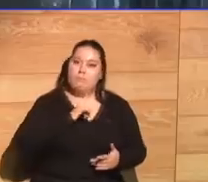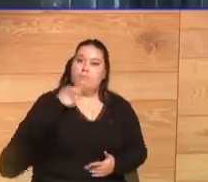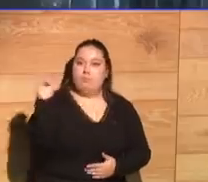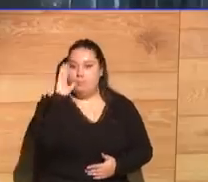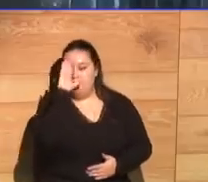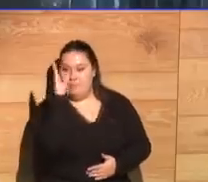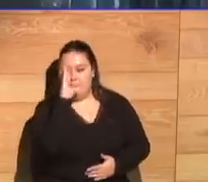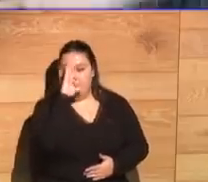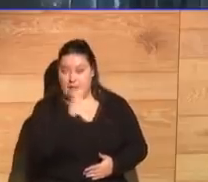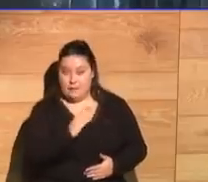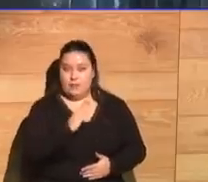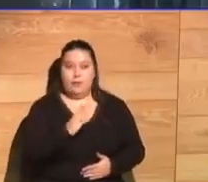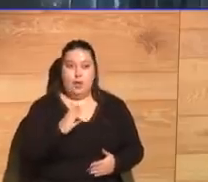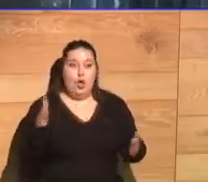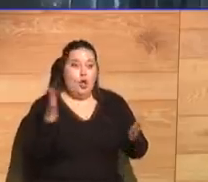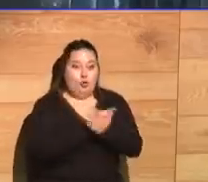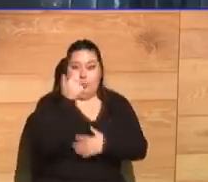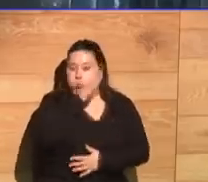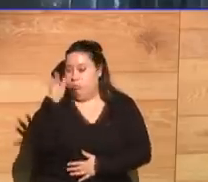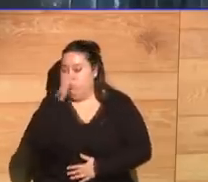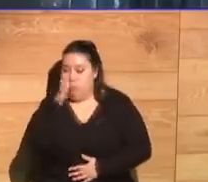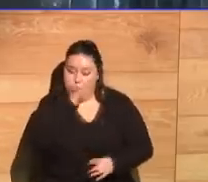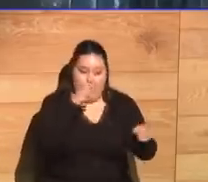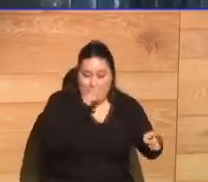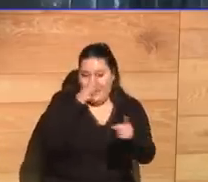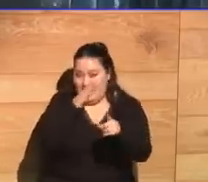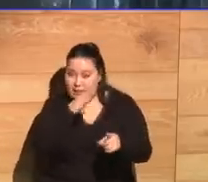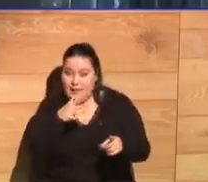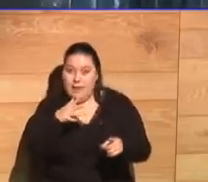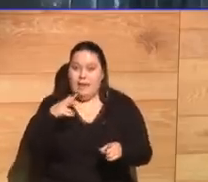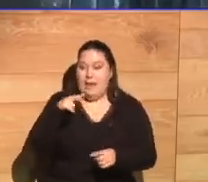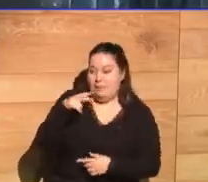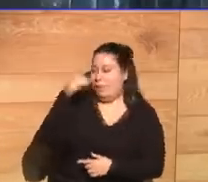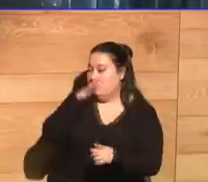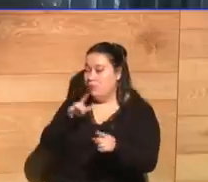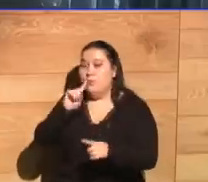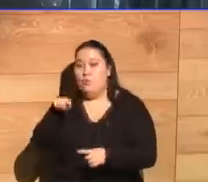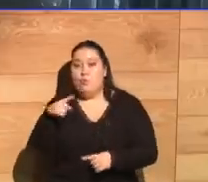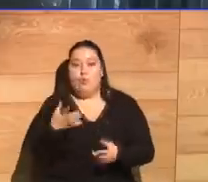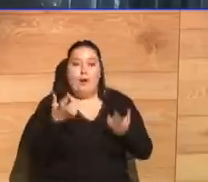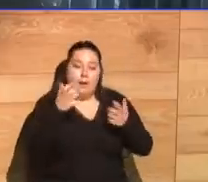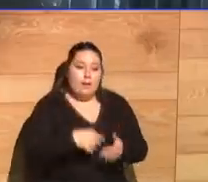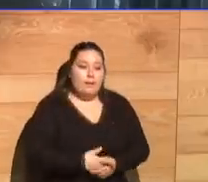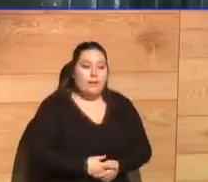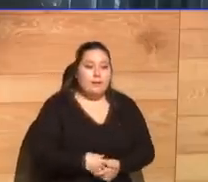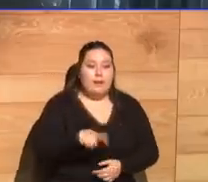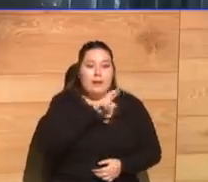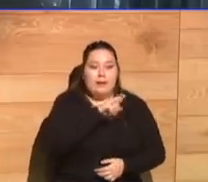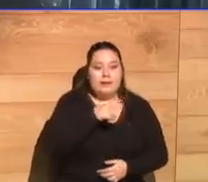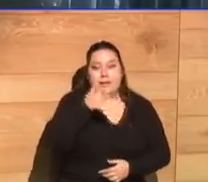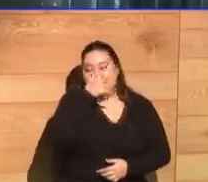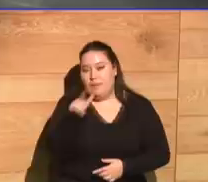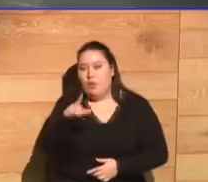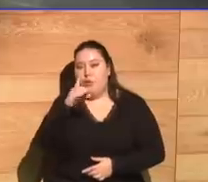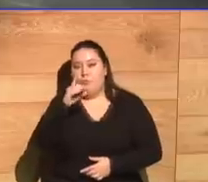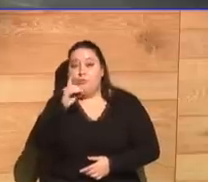Brasil, se demandan todos entre ellos, Marlon Brando demanda a los Sulkin. Y gana. Richard Donner demanda a los Sulkin. Y